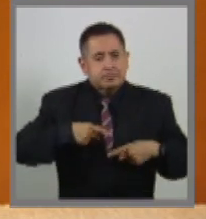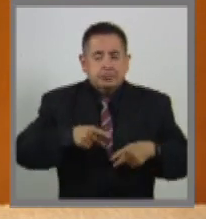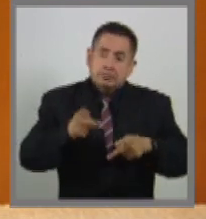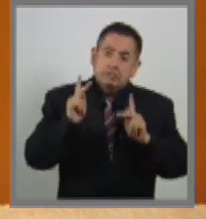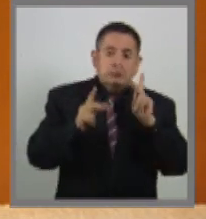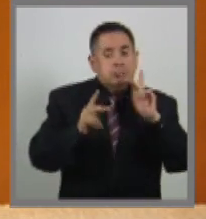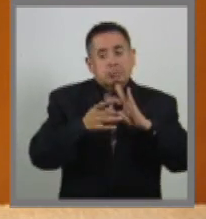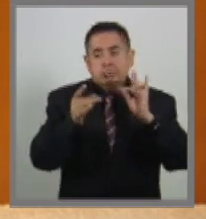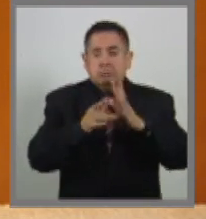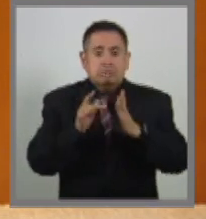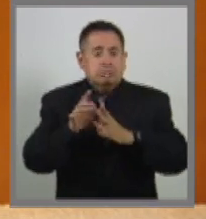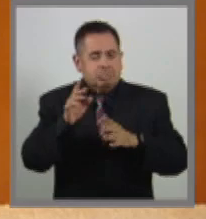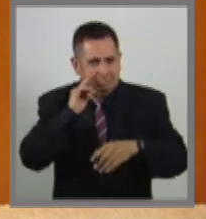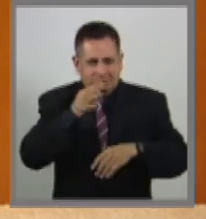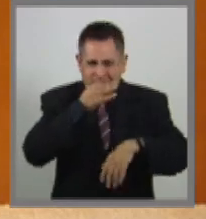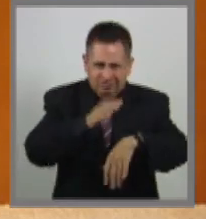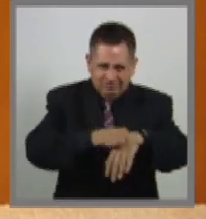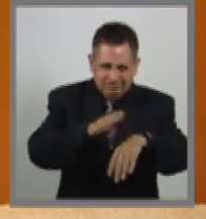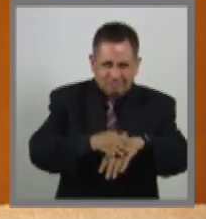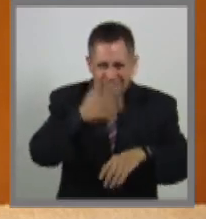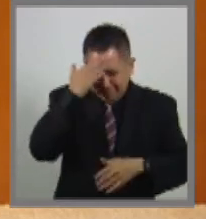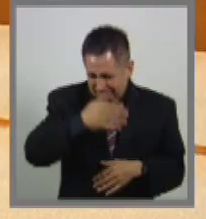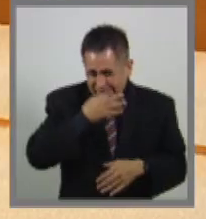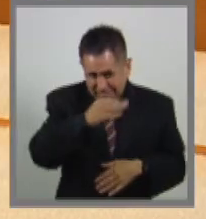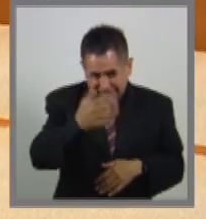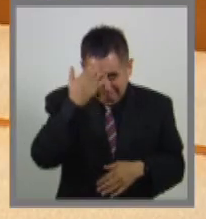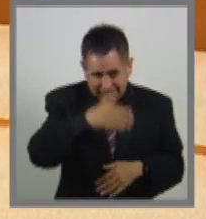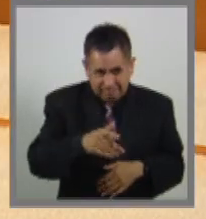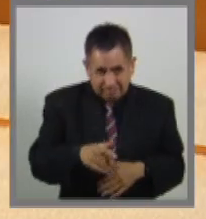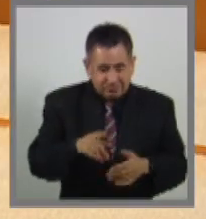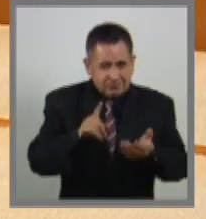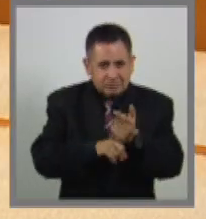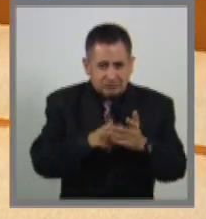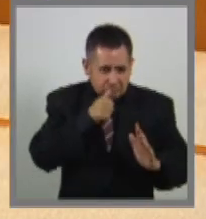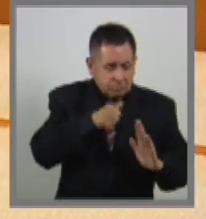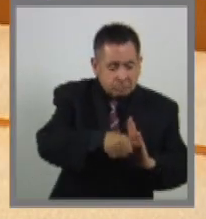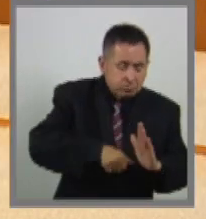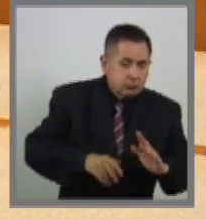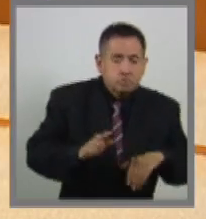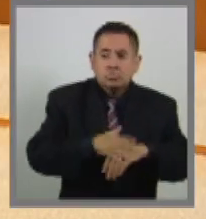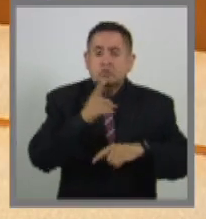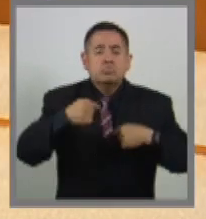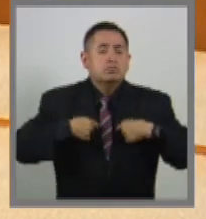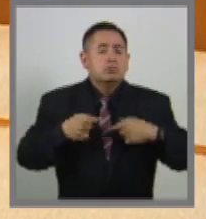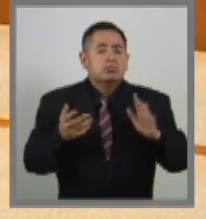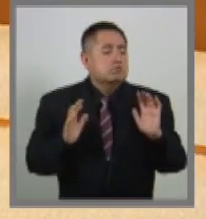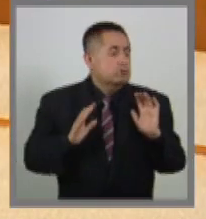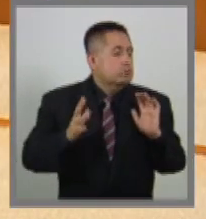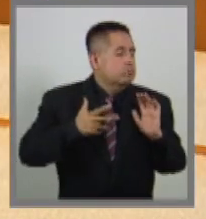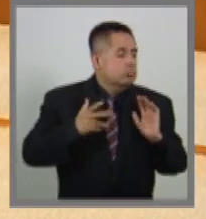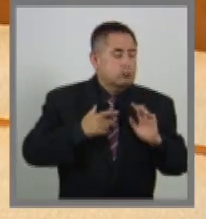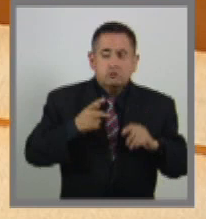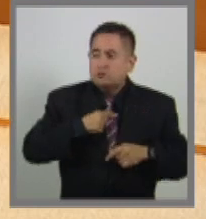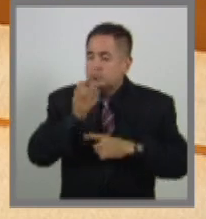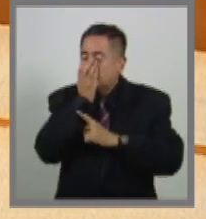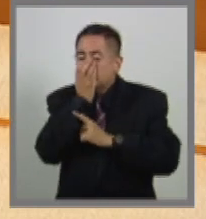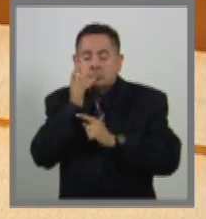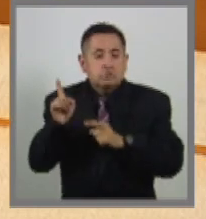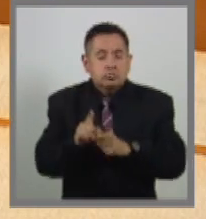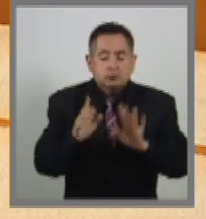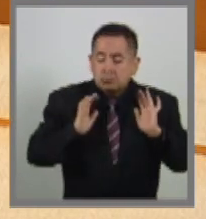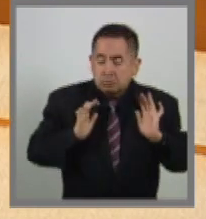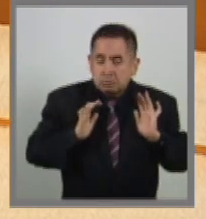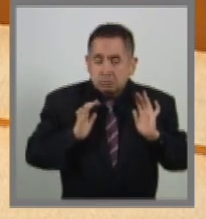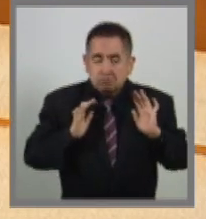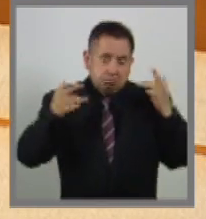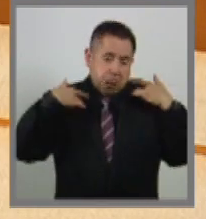excusas, se los digo, miren cuándo. No lo puedo operar porque no tengo anestesiólogo. No lo